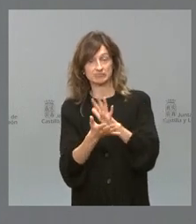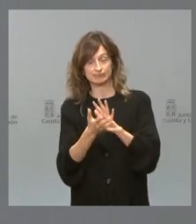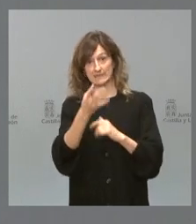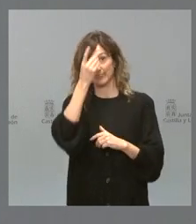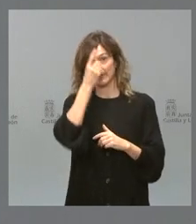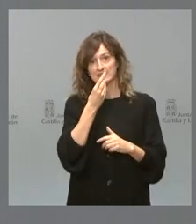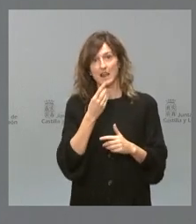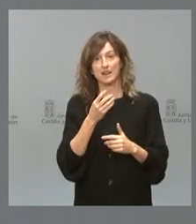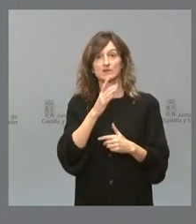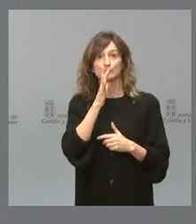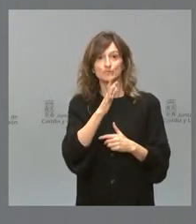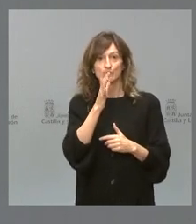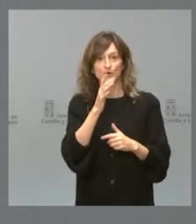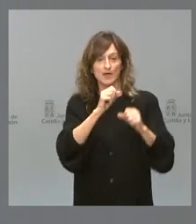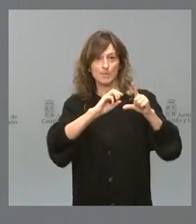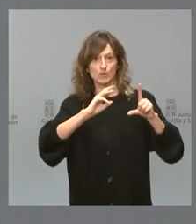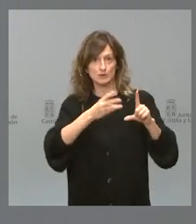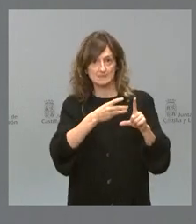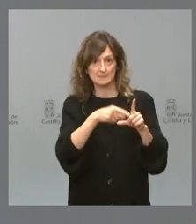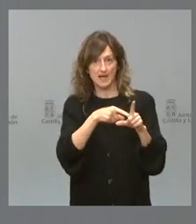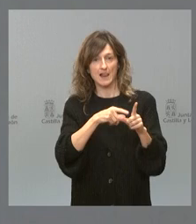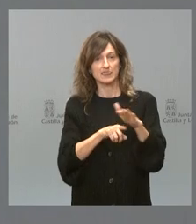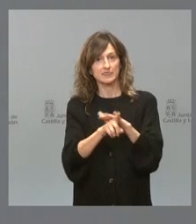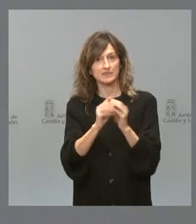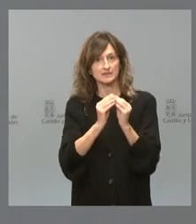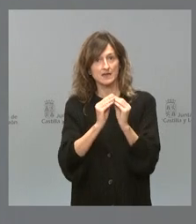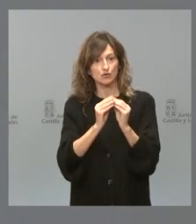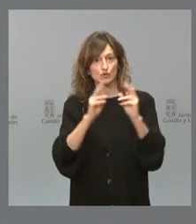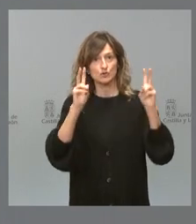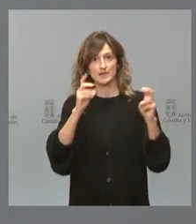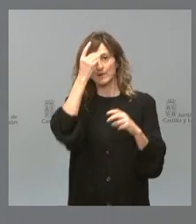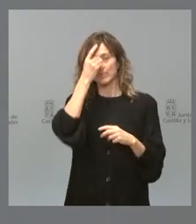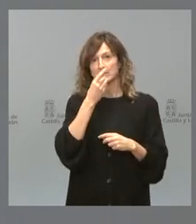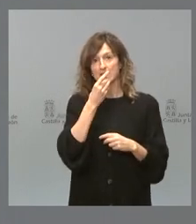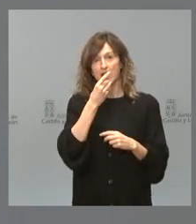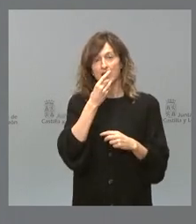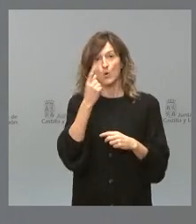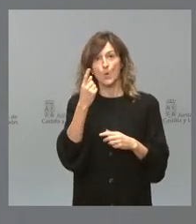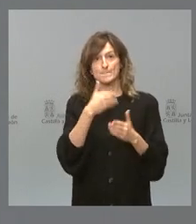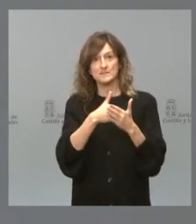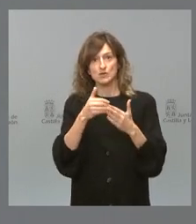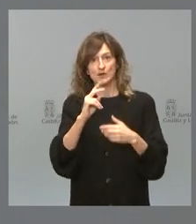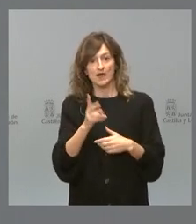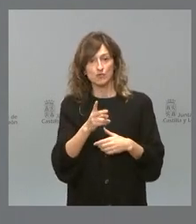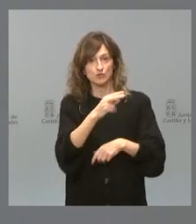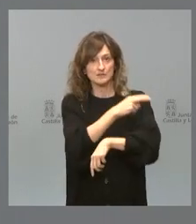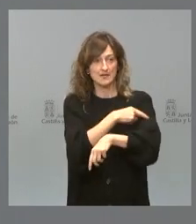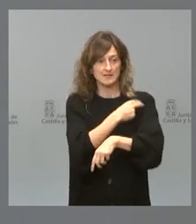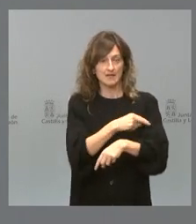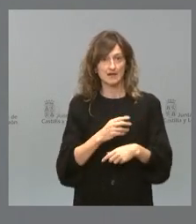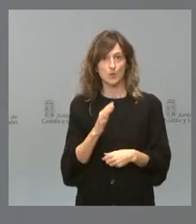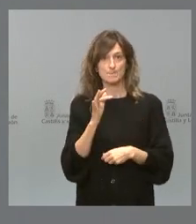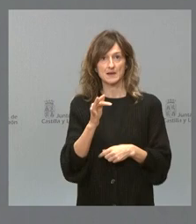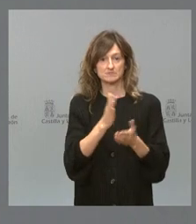actuaciones para este portal para este desarrollo en materia digital sino un millón de euros en el ámbito sanitario y